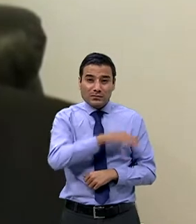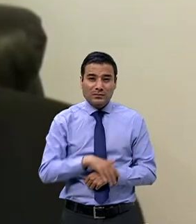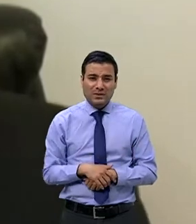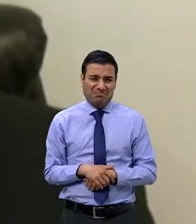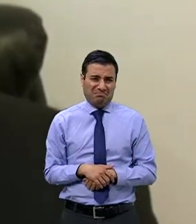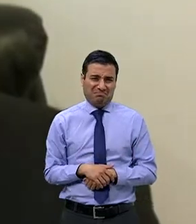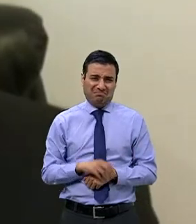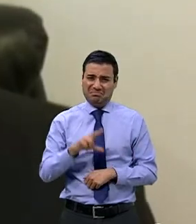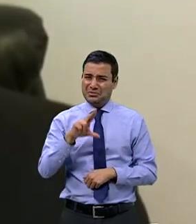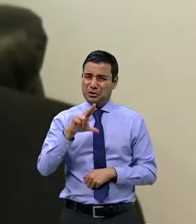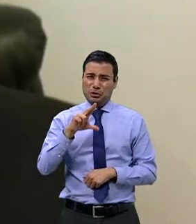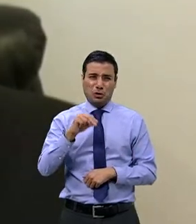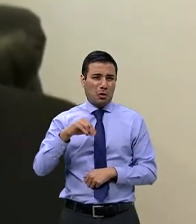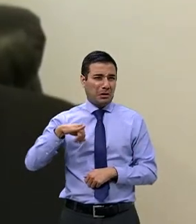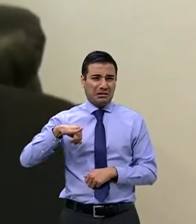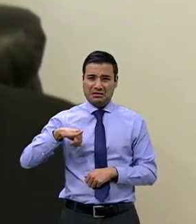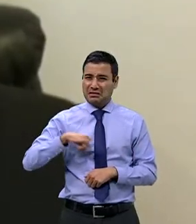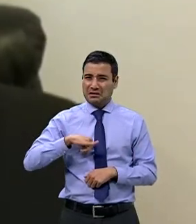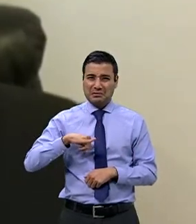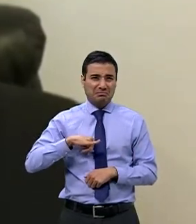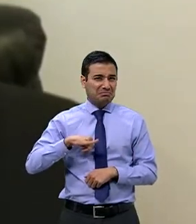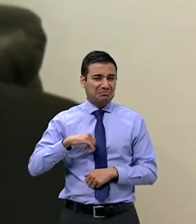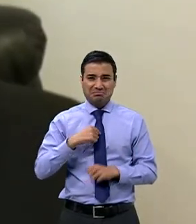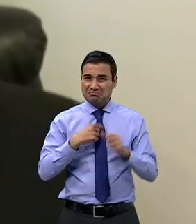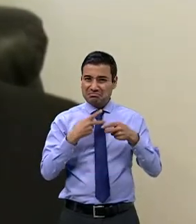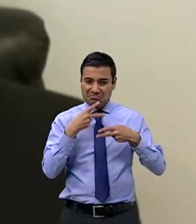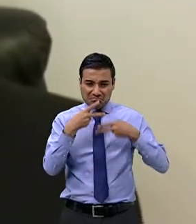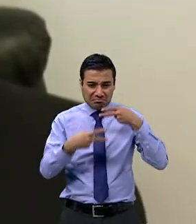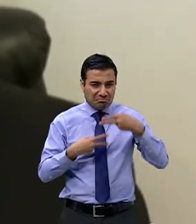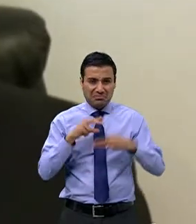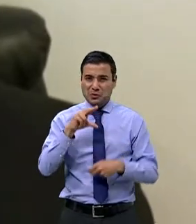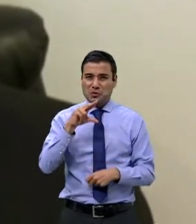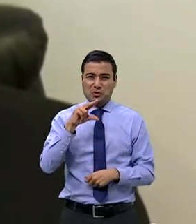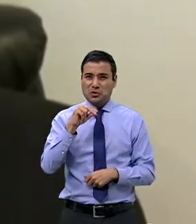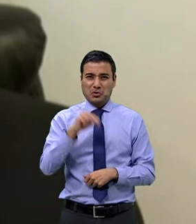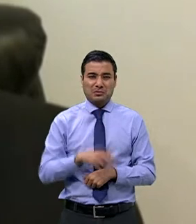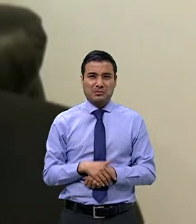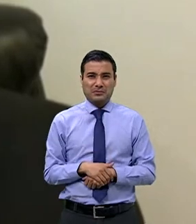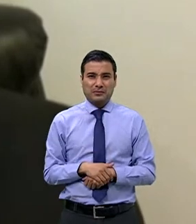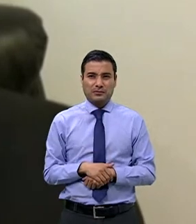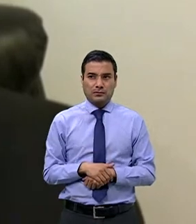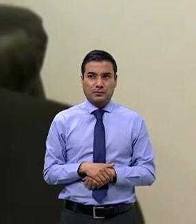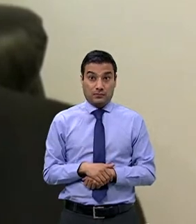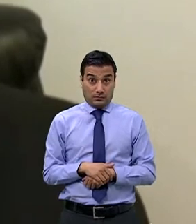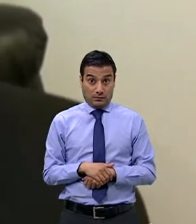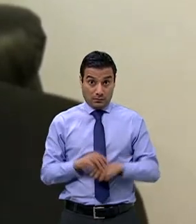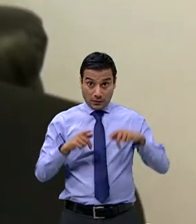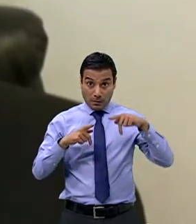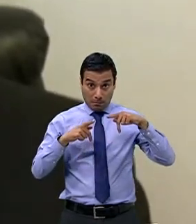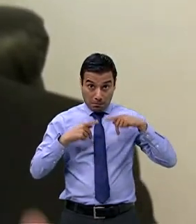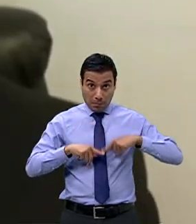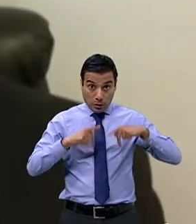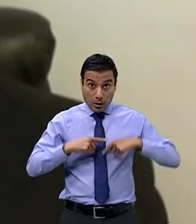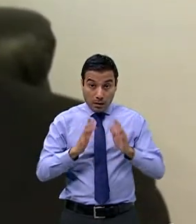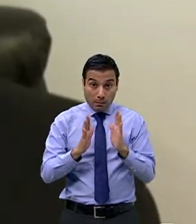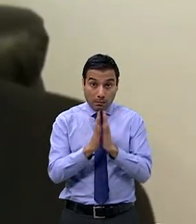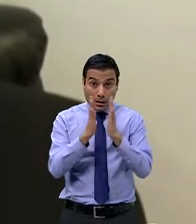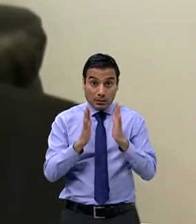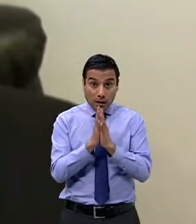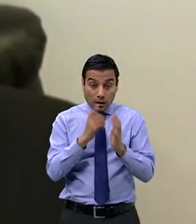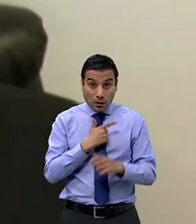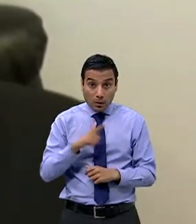participar en esta consulta no porque no tengamos un pueblo democrático tenemos un pueblo